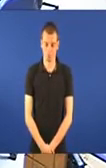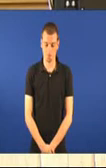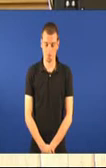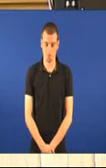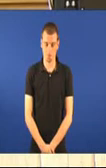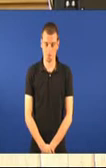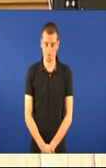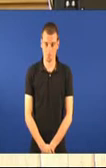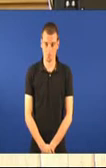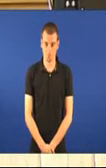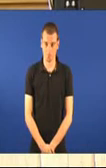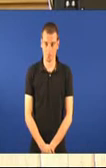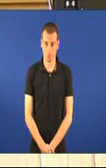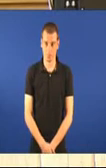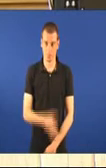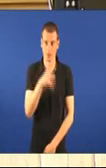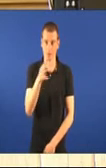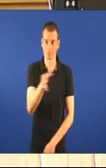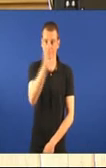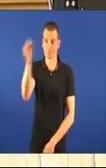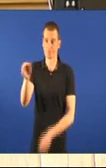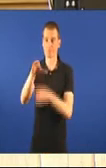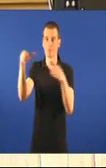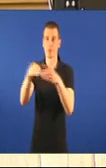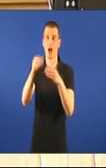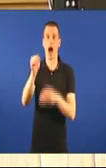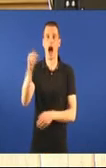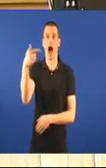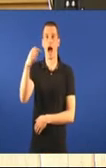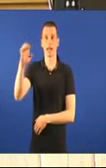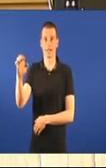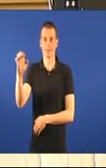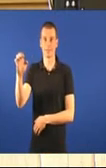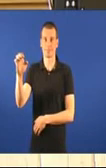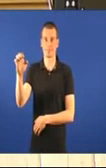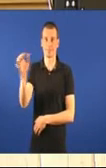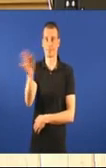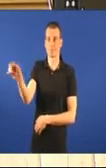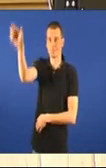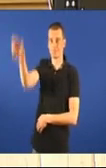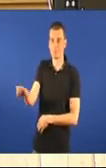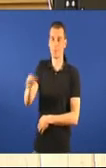comezou a súa locución cunha cita a Rosalía de Castro e rematou cunha cita de Castelao. Asegurou que el non vive